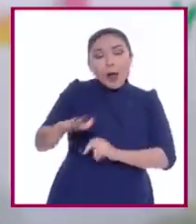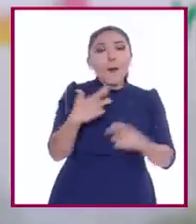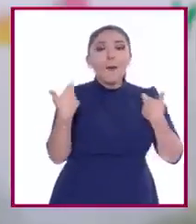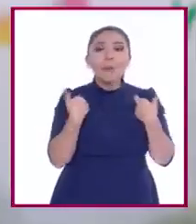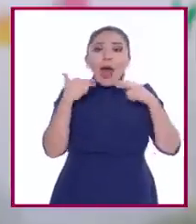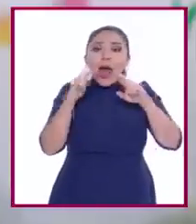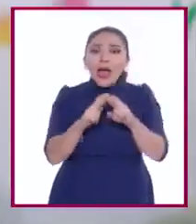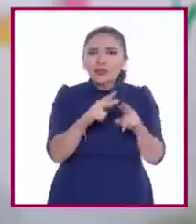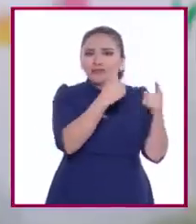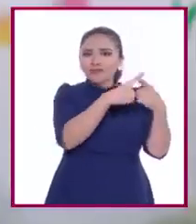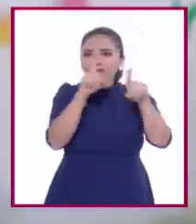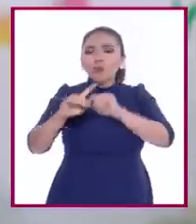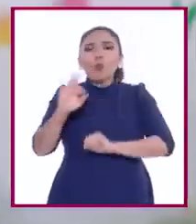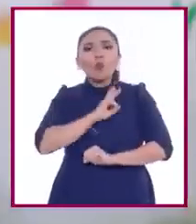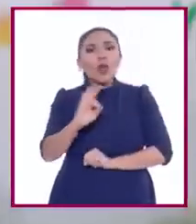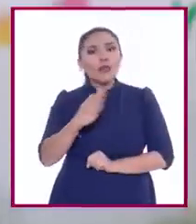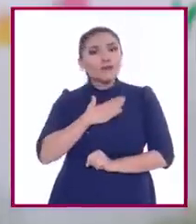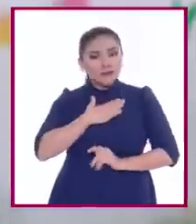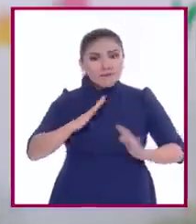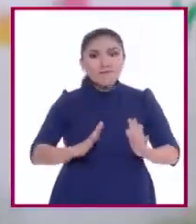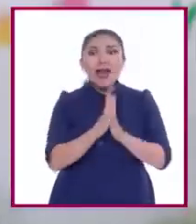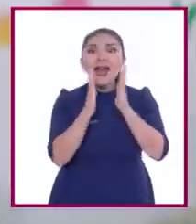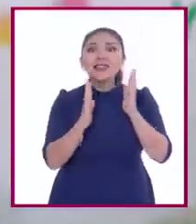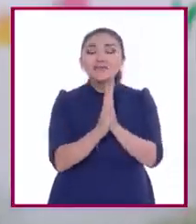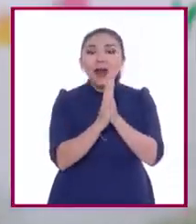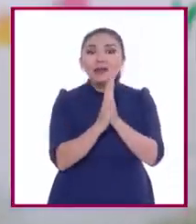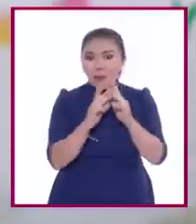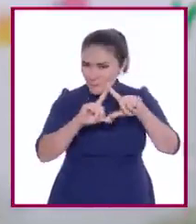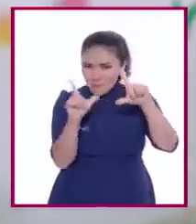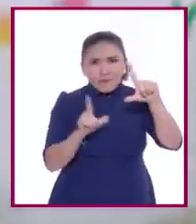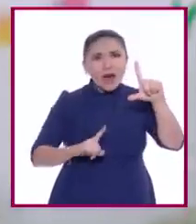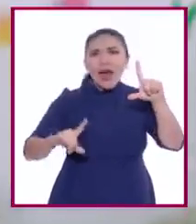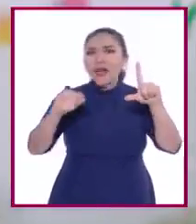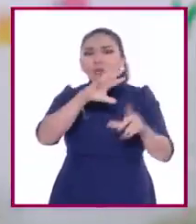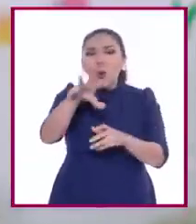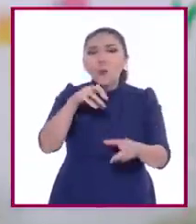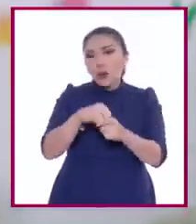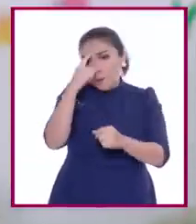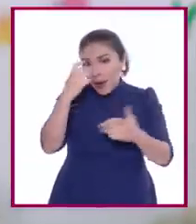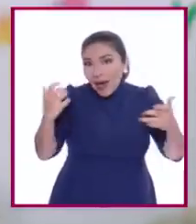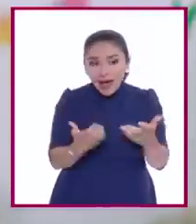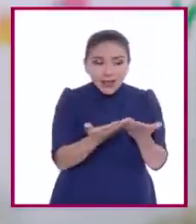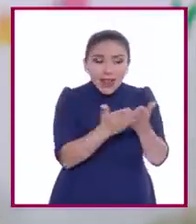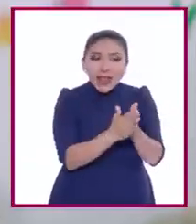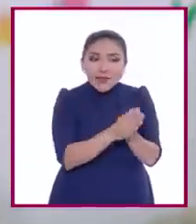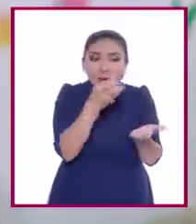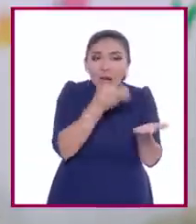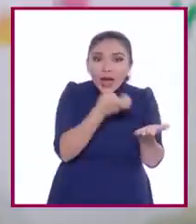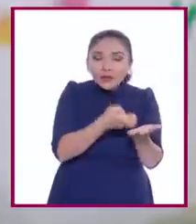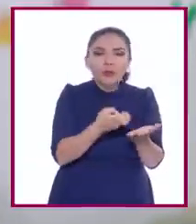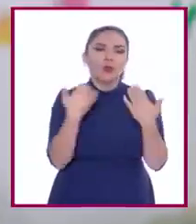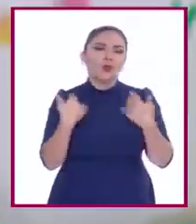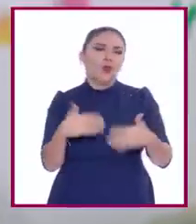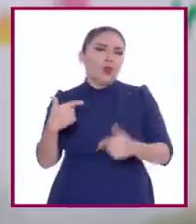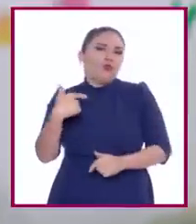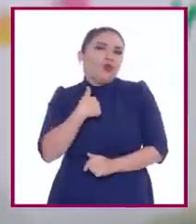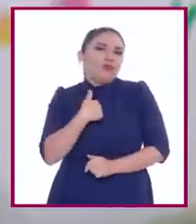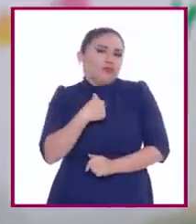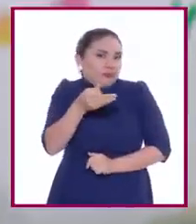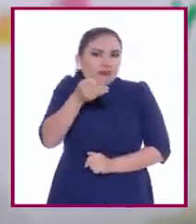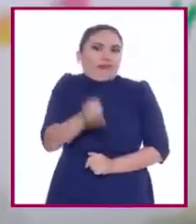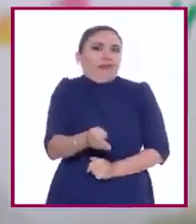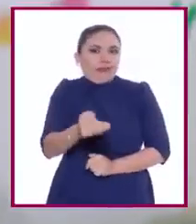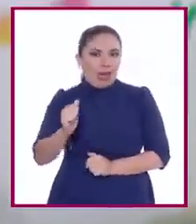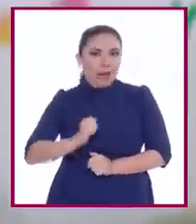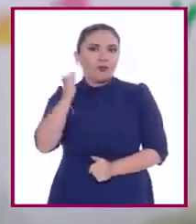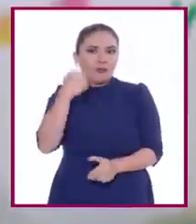que maestros pudiéramos participar de todo el país en la elaboración de los libros de texto, y por supuesto no iba